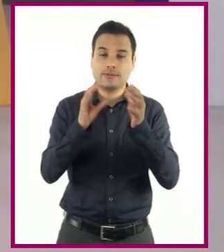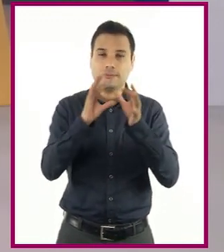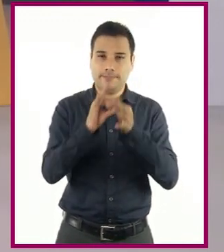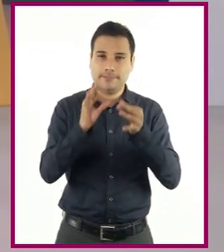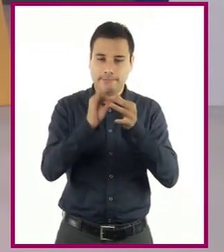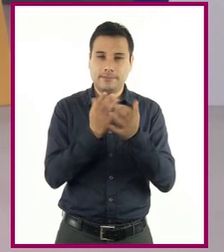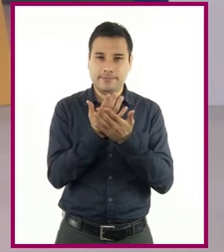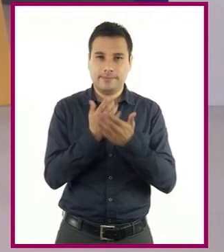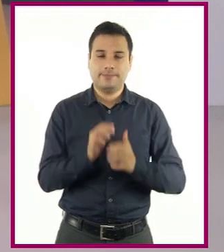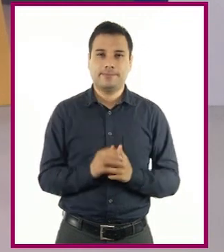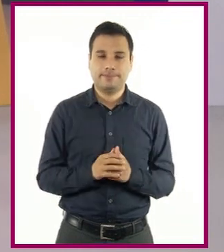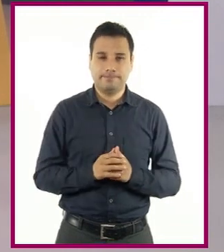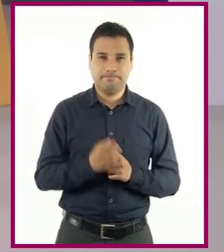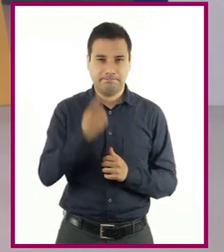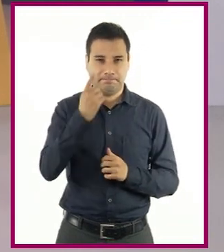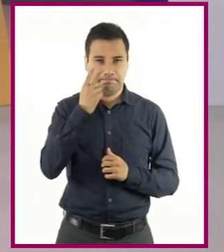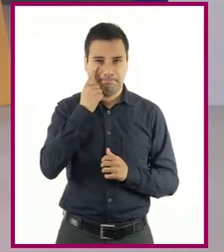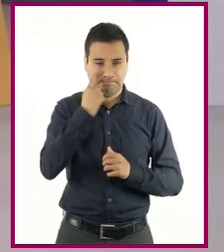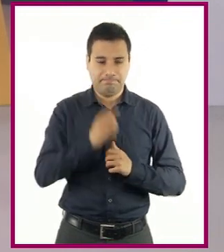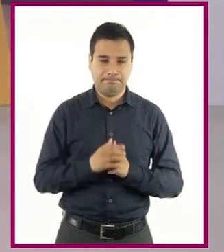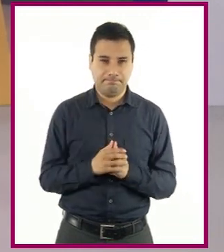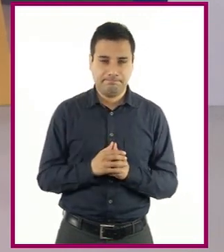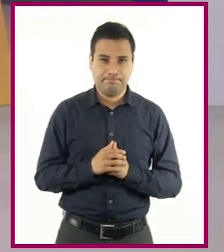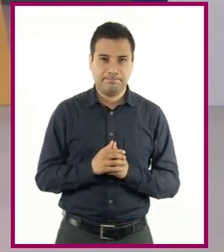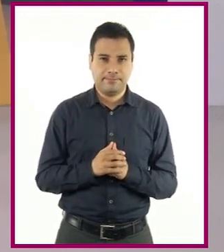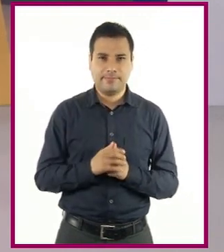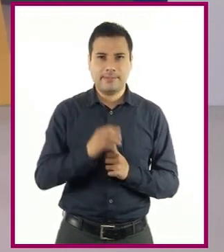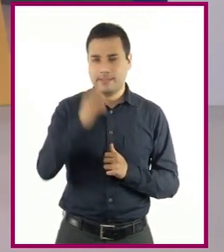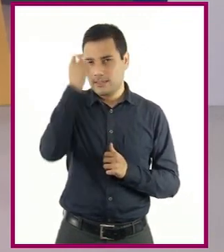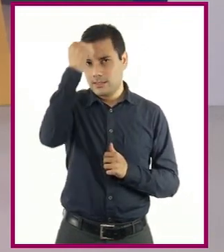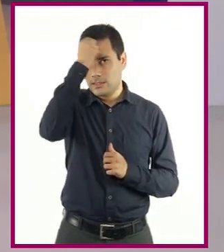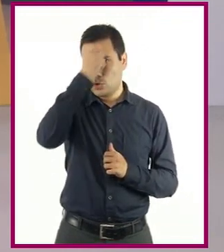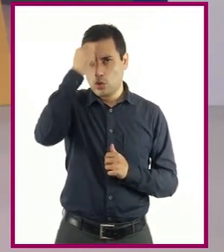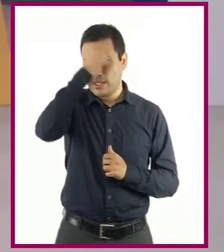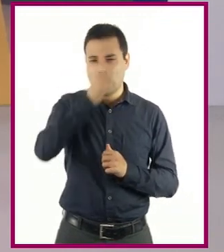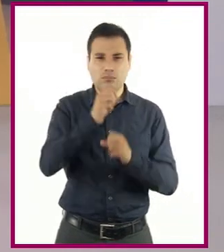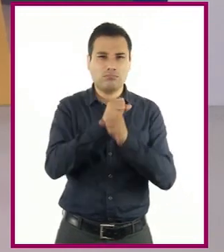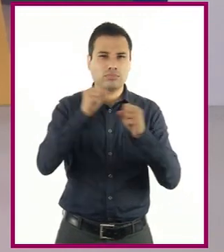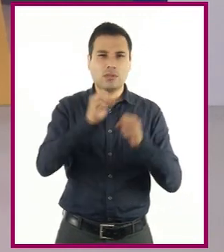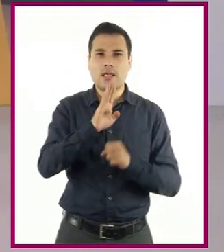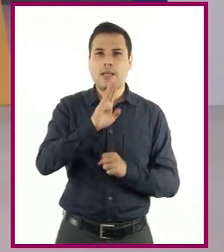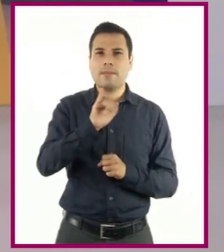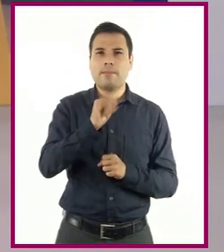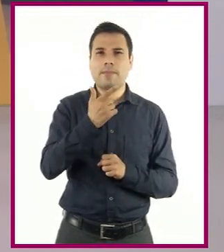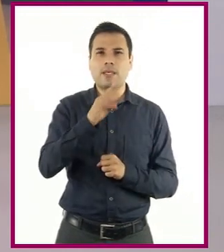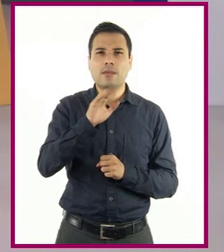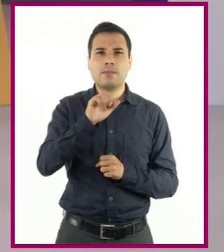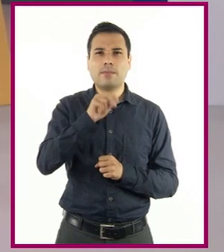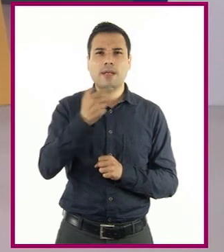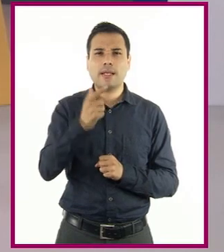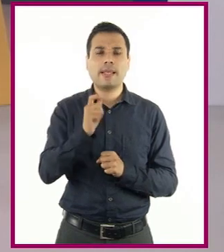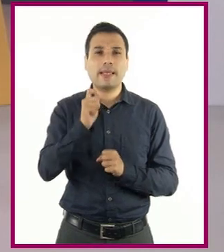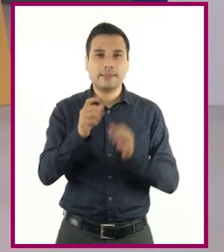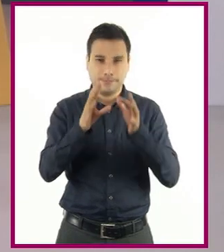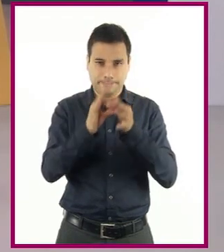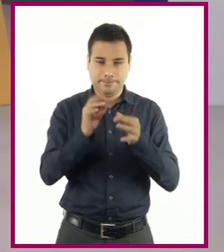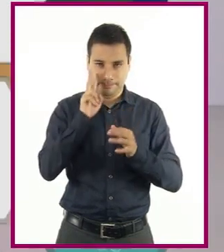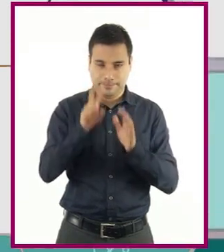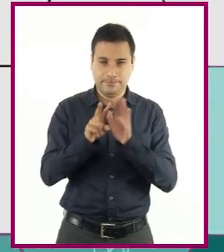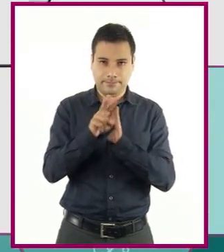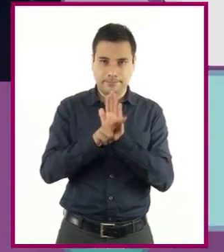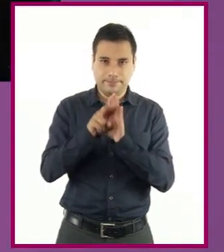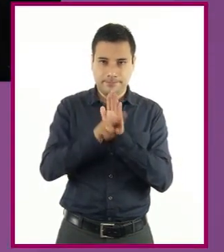teórico, recuperemos algunas ideas sobre la teoría de la gran explosión o Big Bang en el siguiente video.